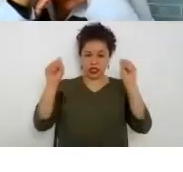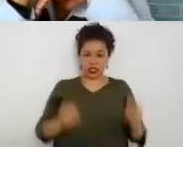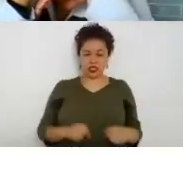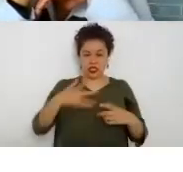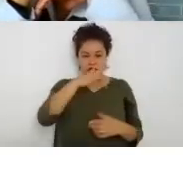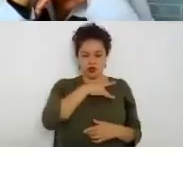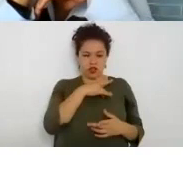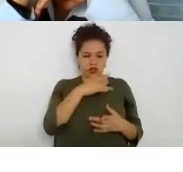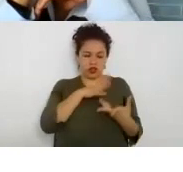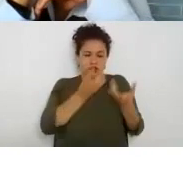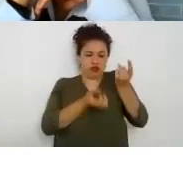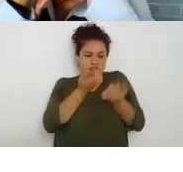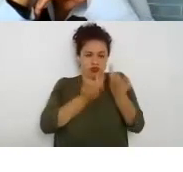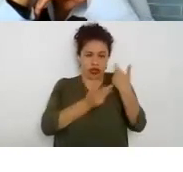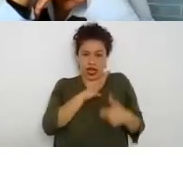corazón.